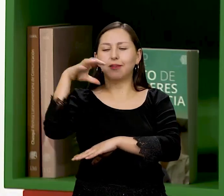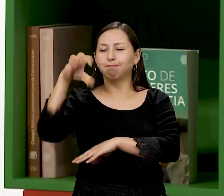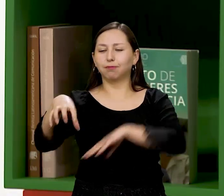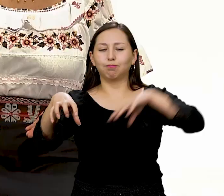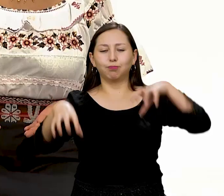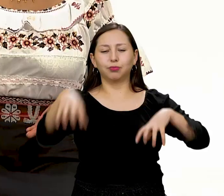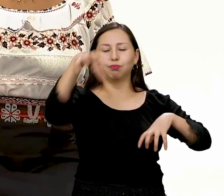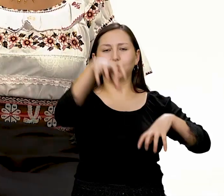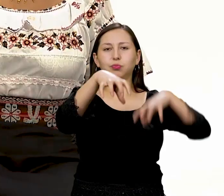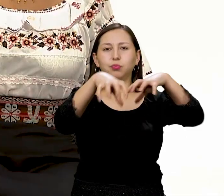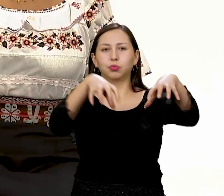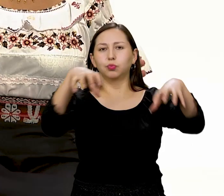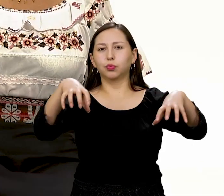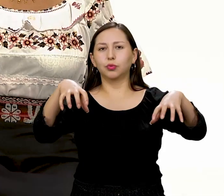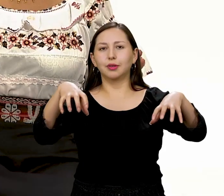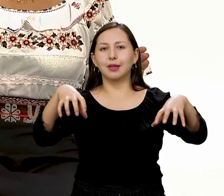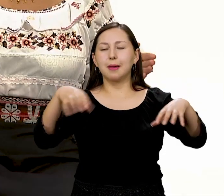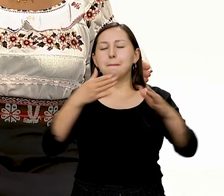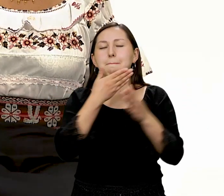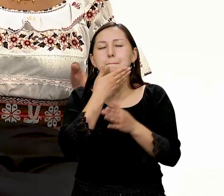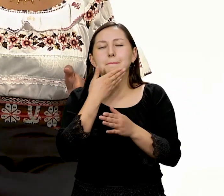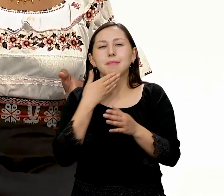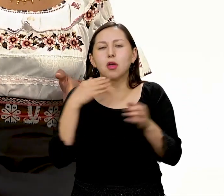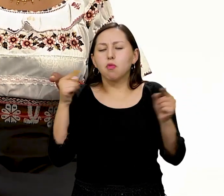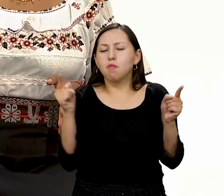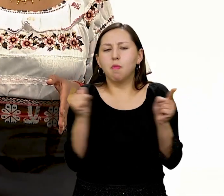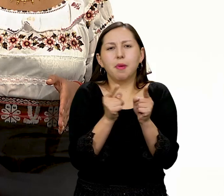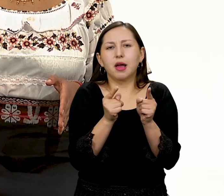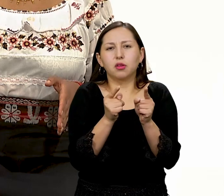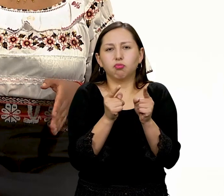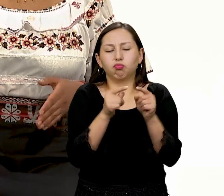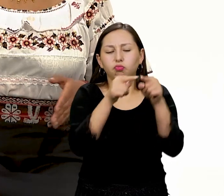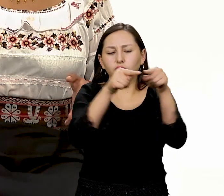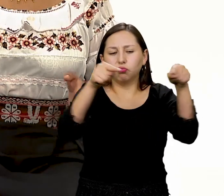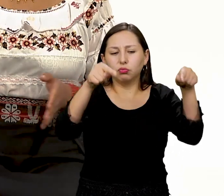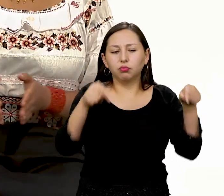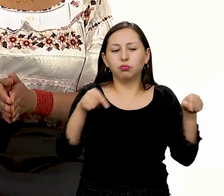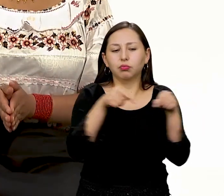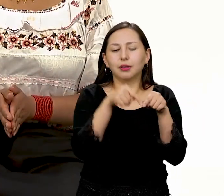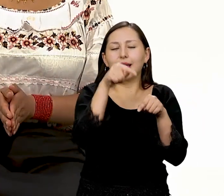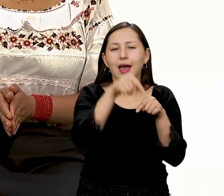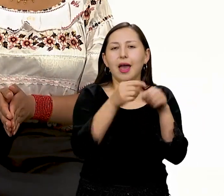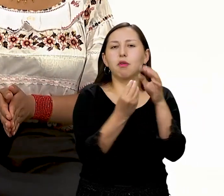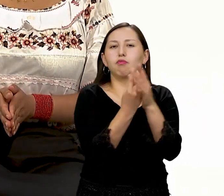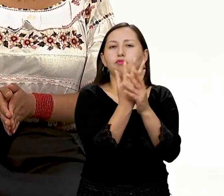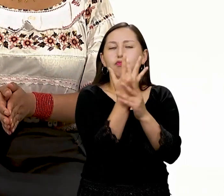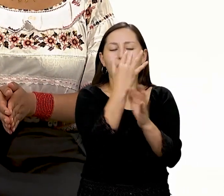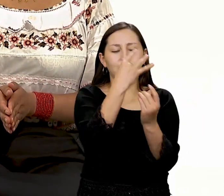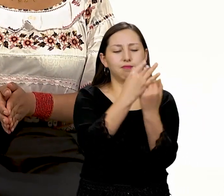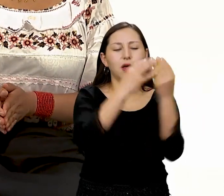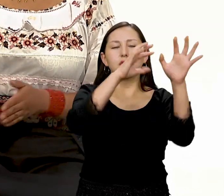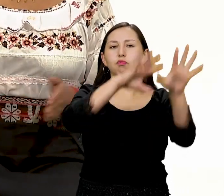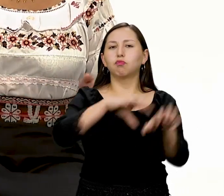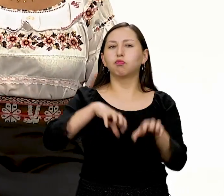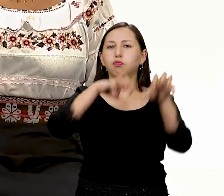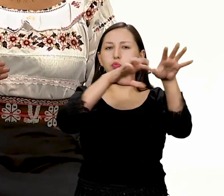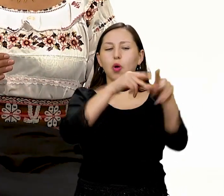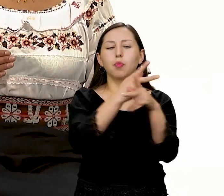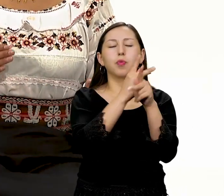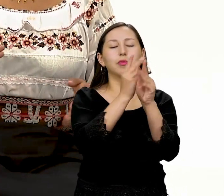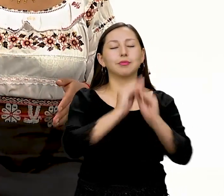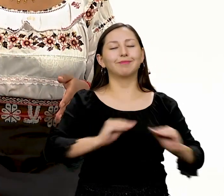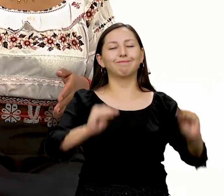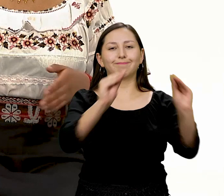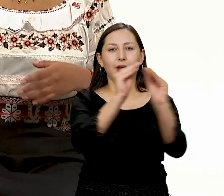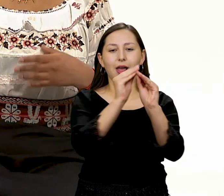la vez. Entonces, se busca reducir la frontera agrícola y a la vez también que el agricultor